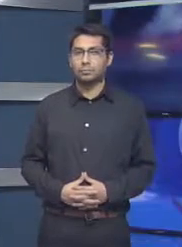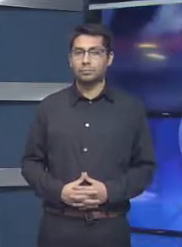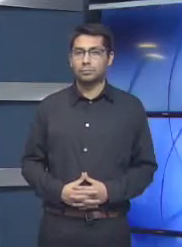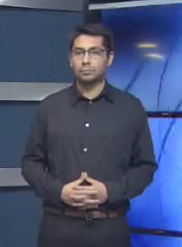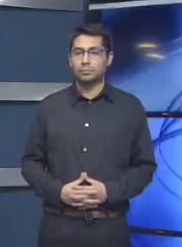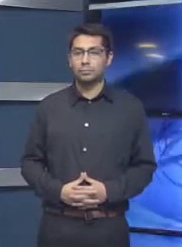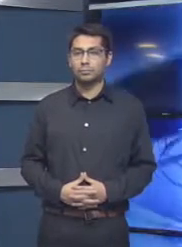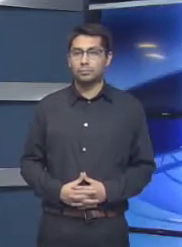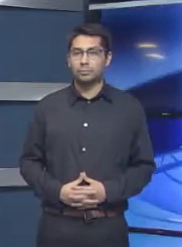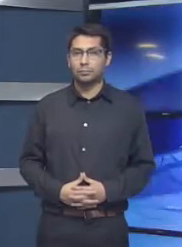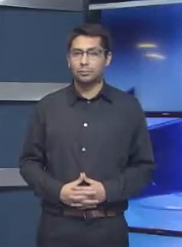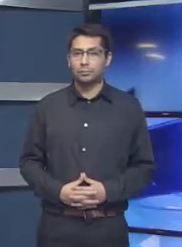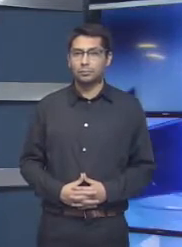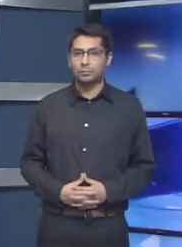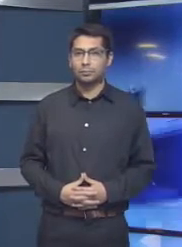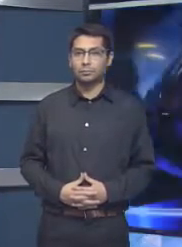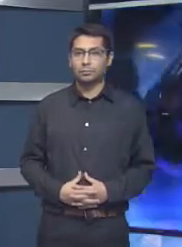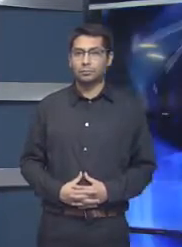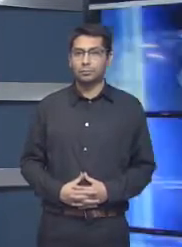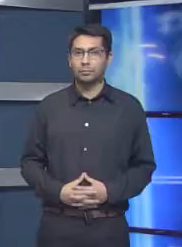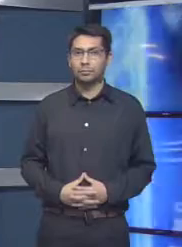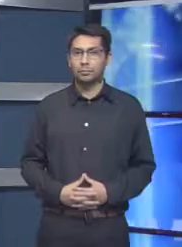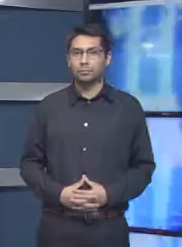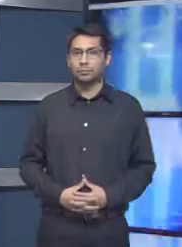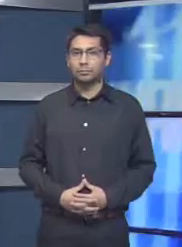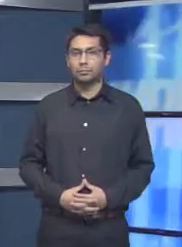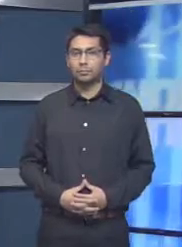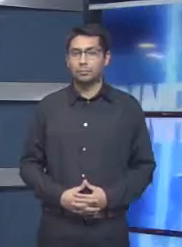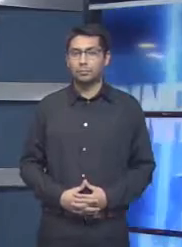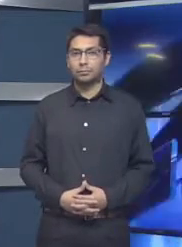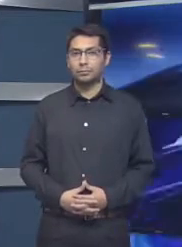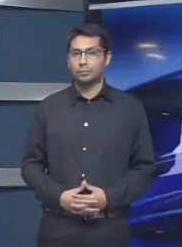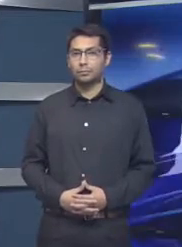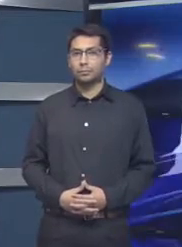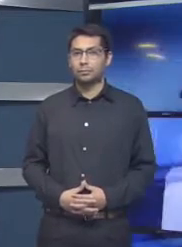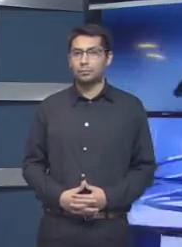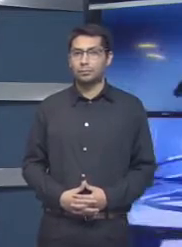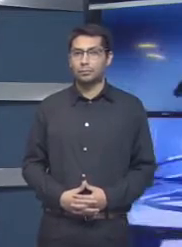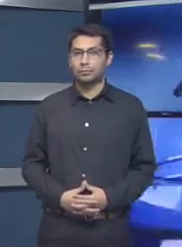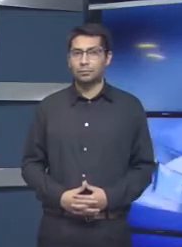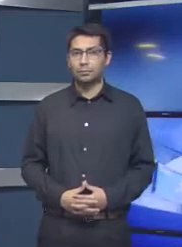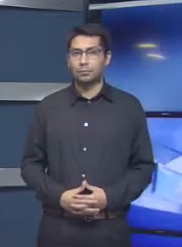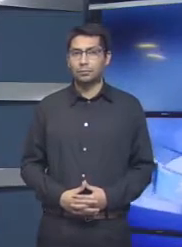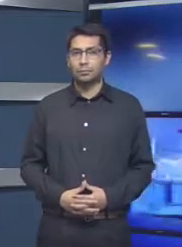la necesidad, nosotros lo que estamos recomendando desde CAME en este momento,